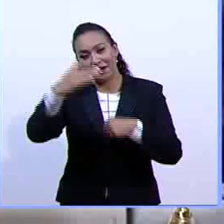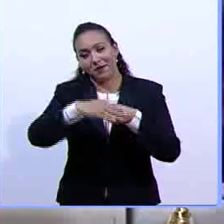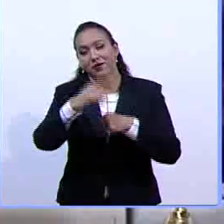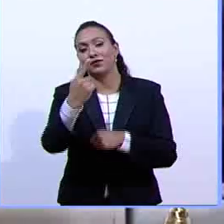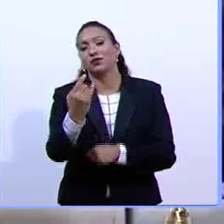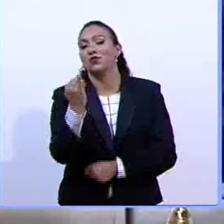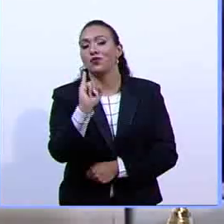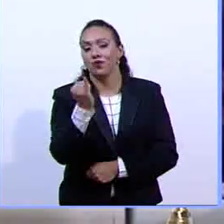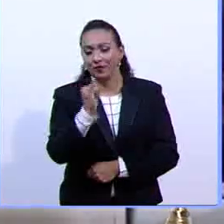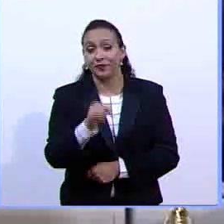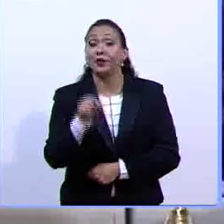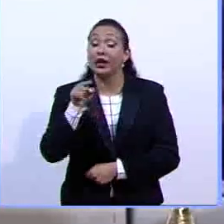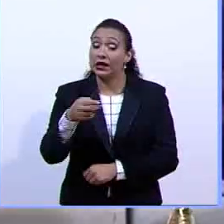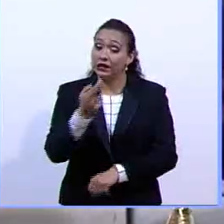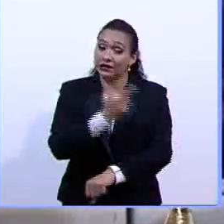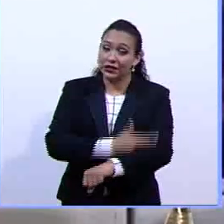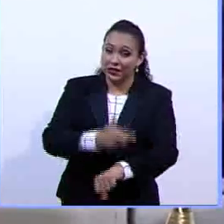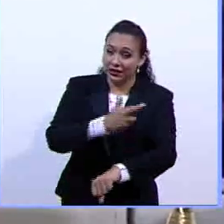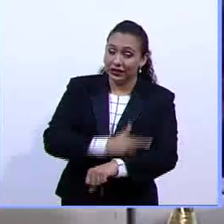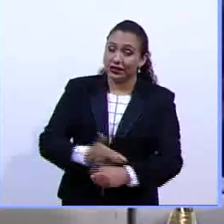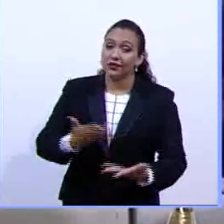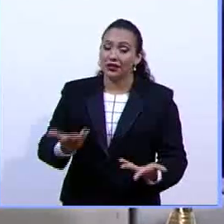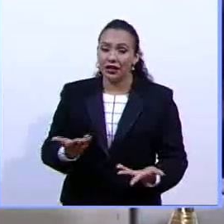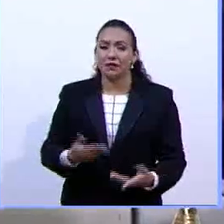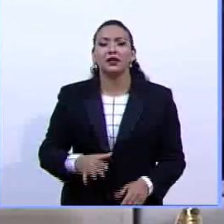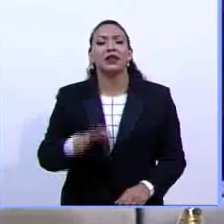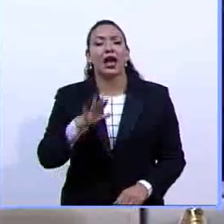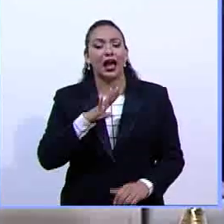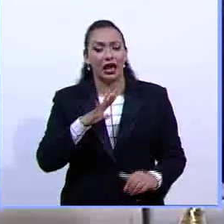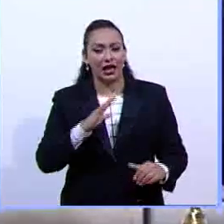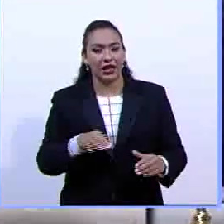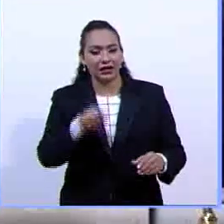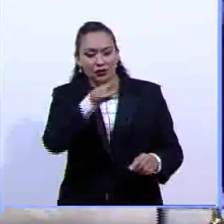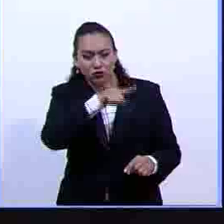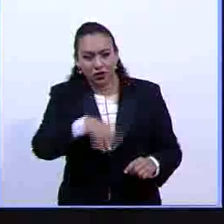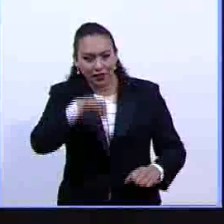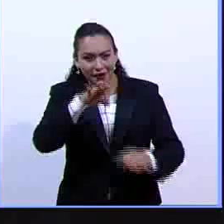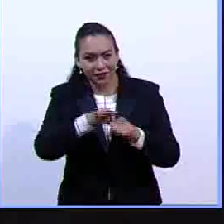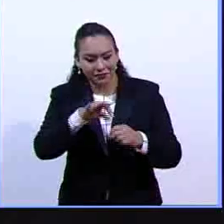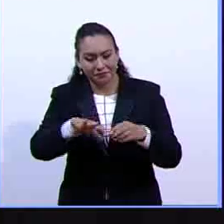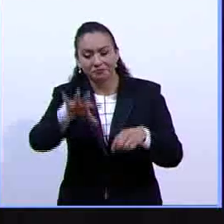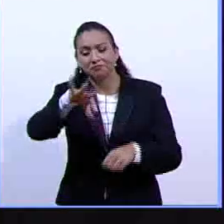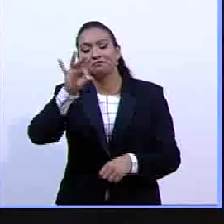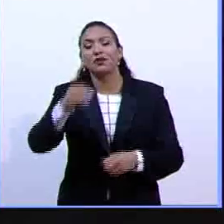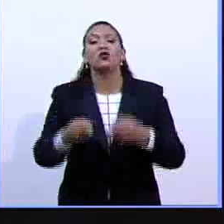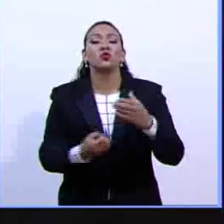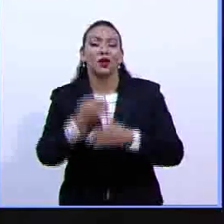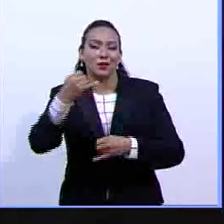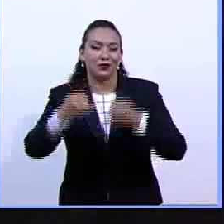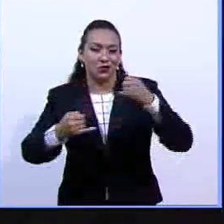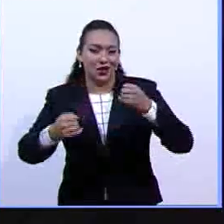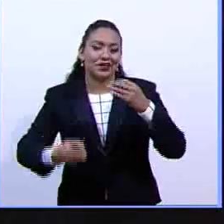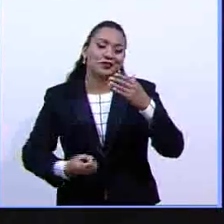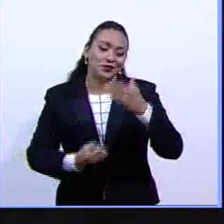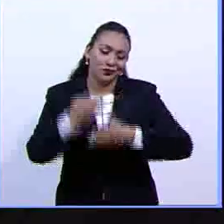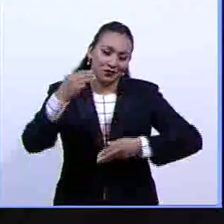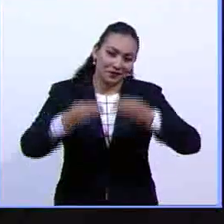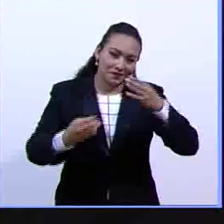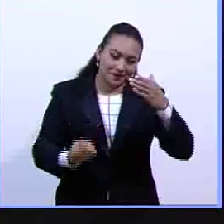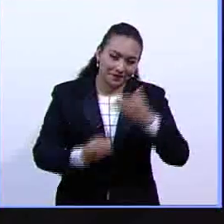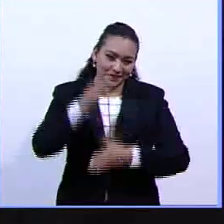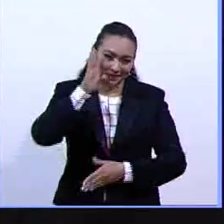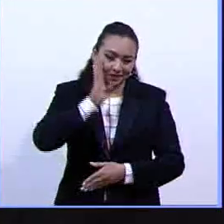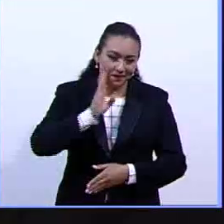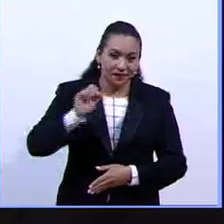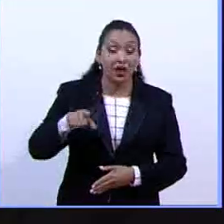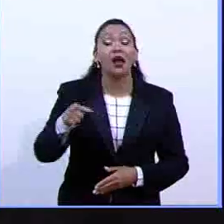Este proceso en el cual se elegirán a integrantes del Poder Judicial de la Federación. La consejera presidenta del INE, Guadalupe Tadei,